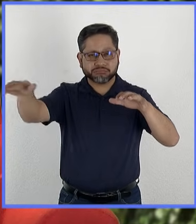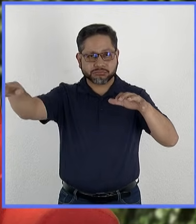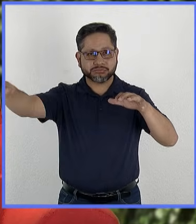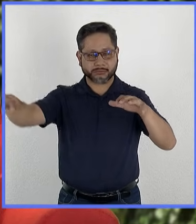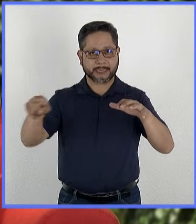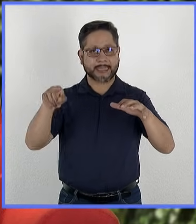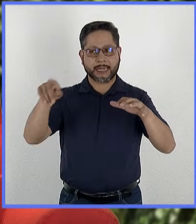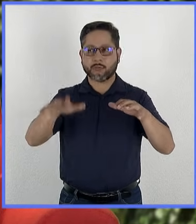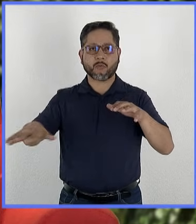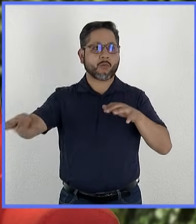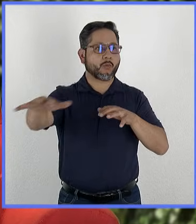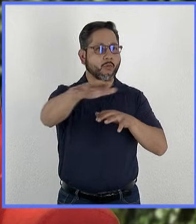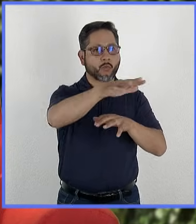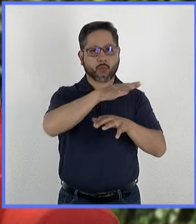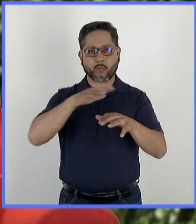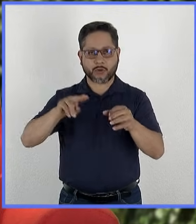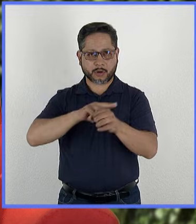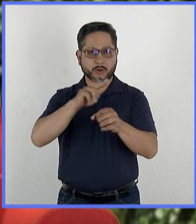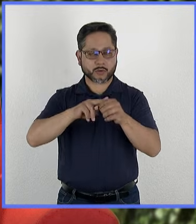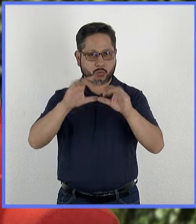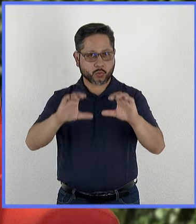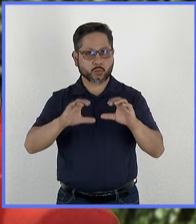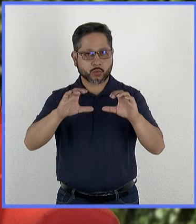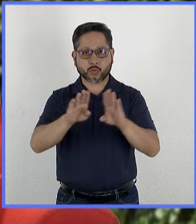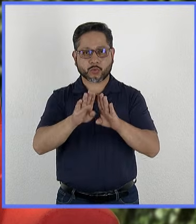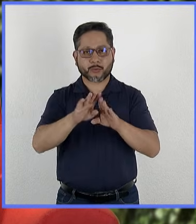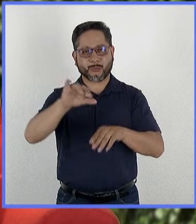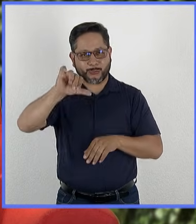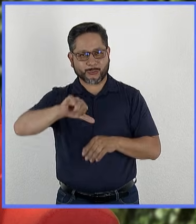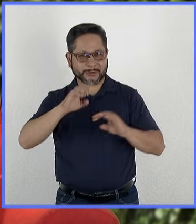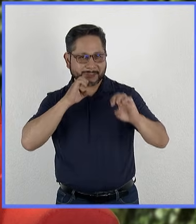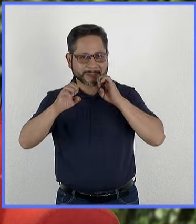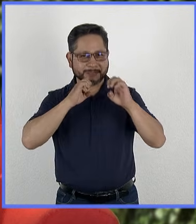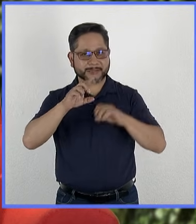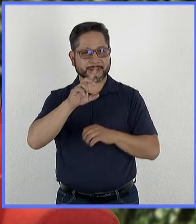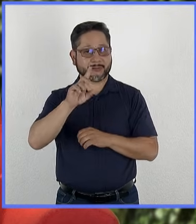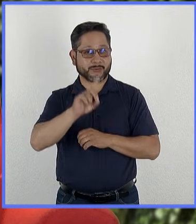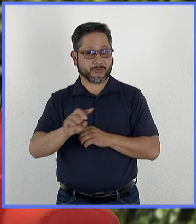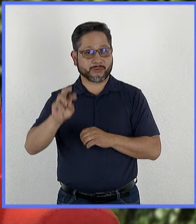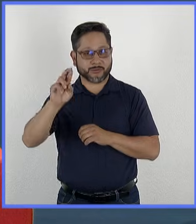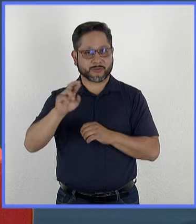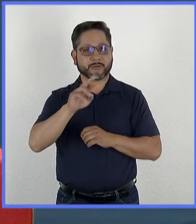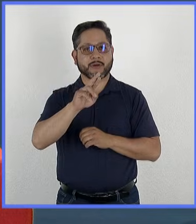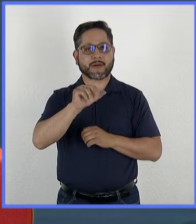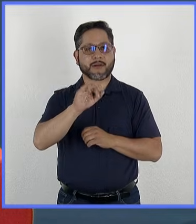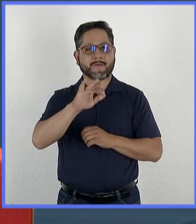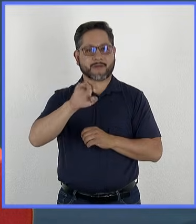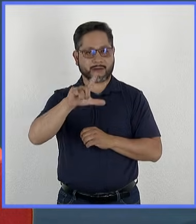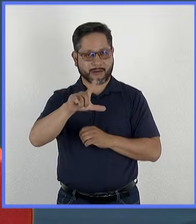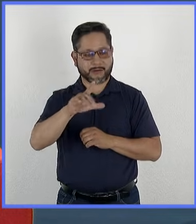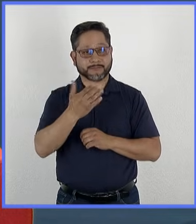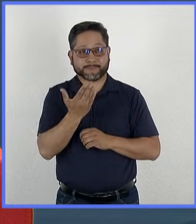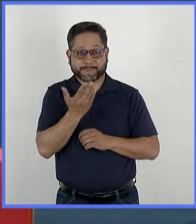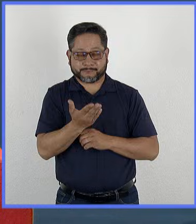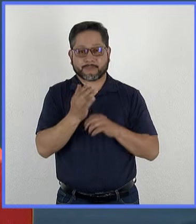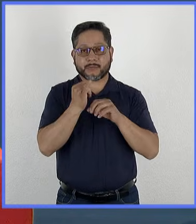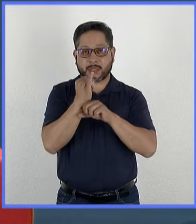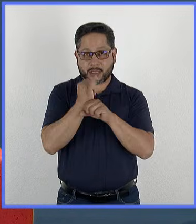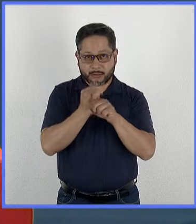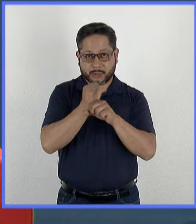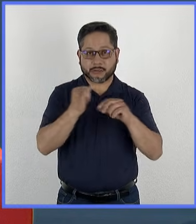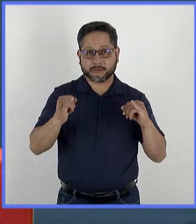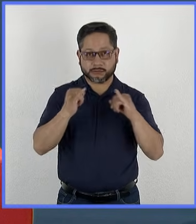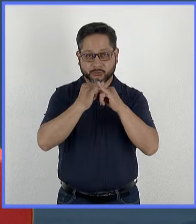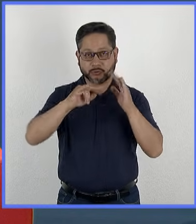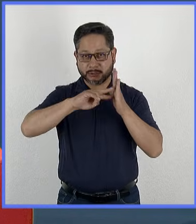términos ambientales y sociales. Saludamos esta tarde aquí en el estudio al doctor Rafael Bernardo Carmona Paredes, quien es investigador del